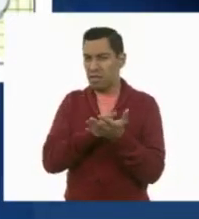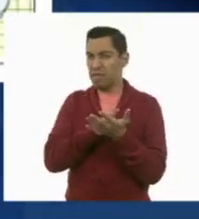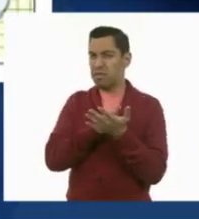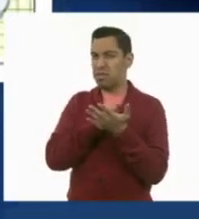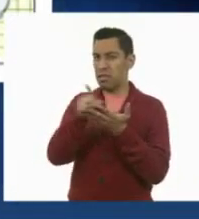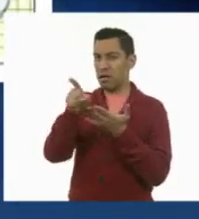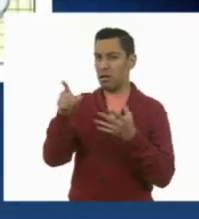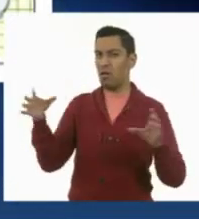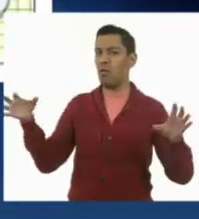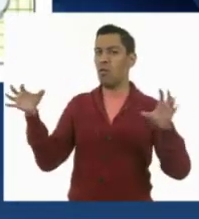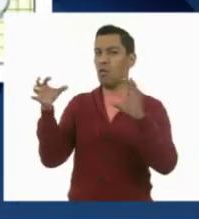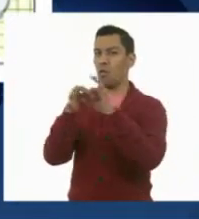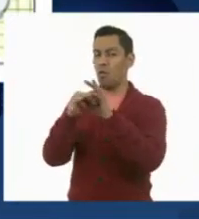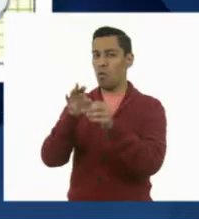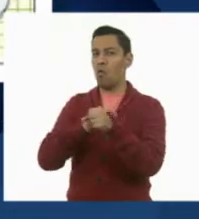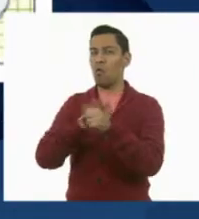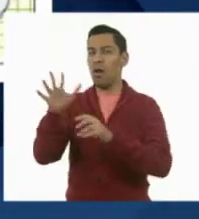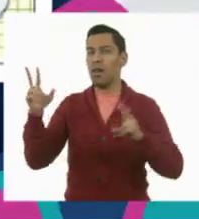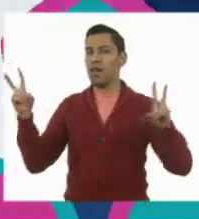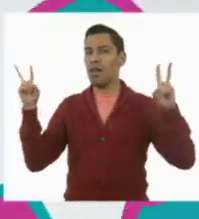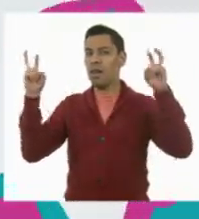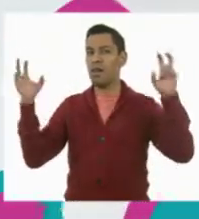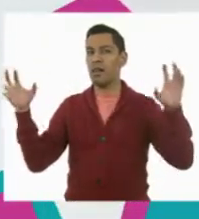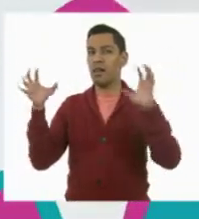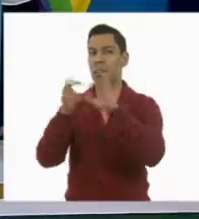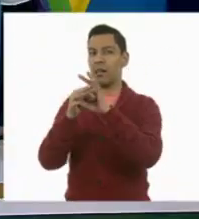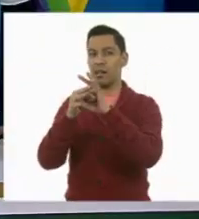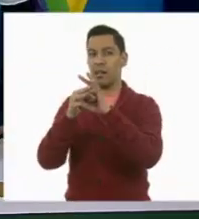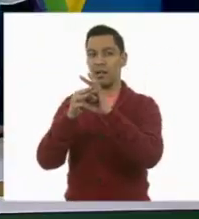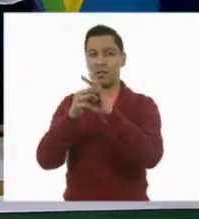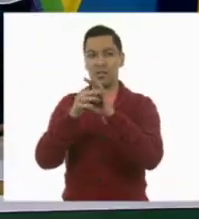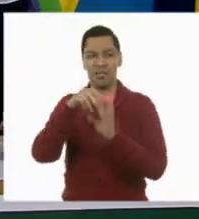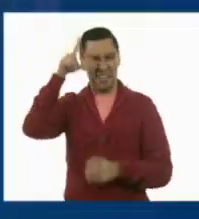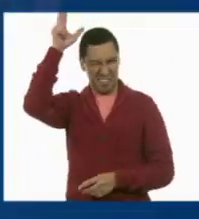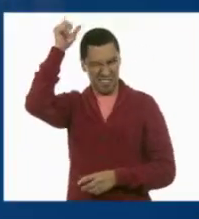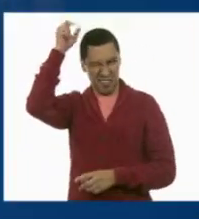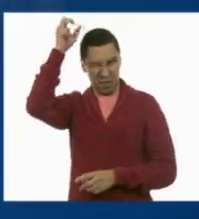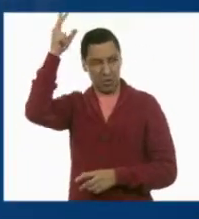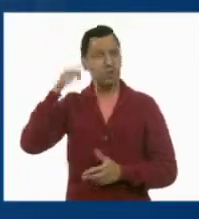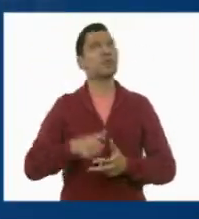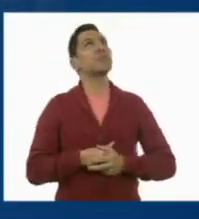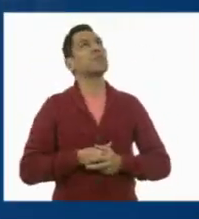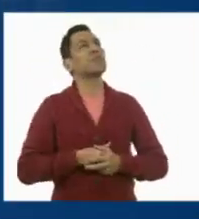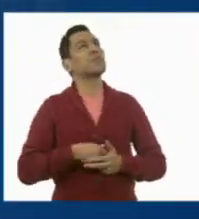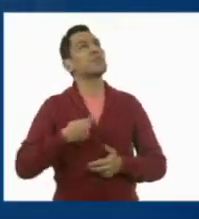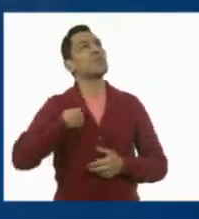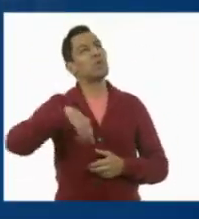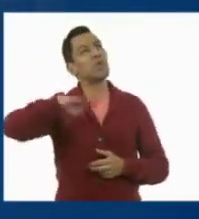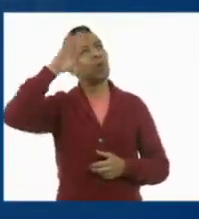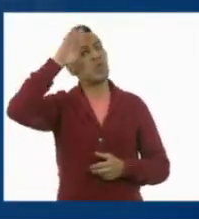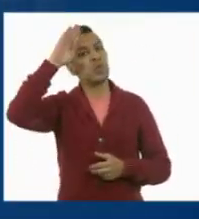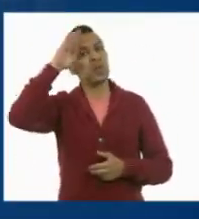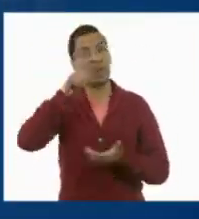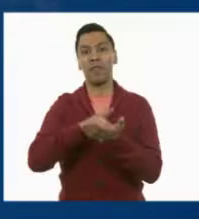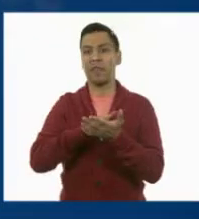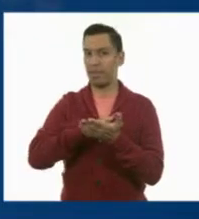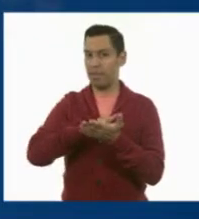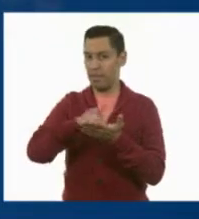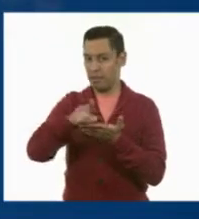y qué podríamos hacer? Ay, maestra, yo pienso que sería el derecho a una